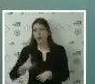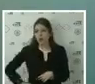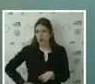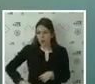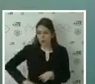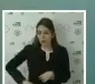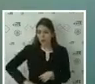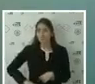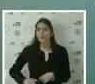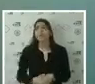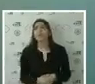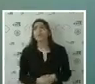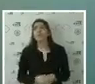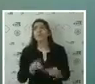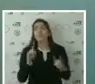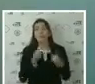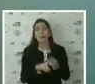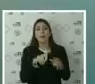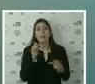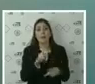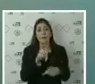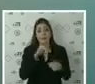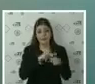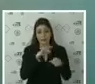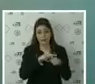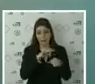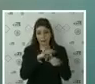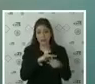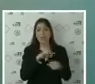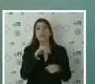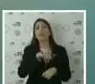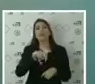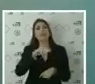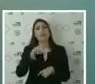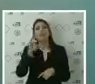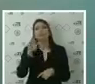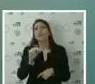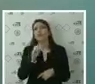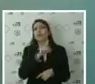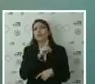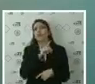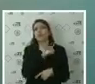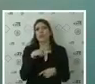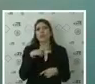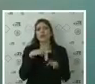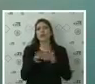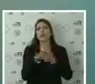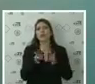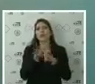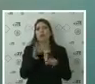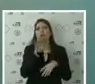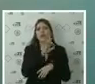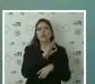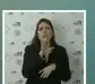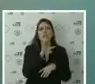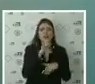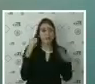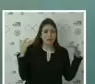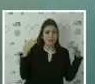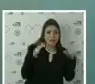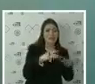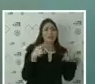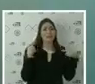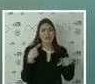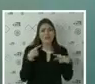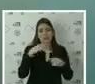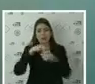a democracia, creo que igual sería importante pues asegurar que el voto no sea un riesgo para la población, pues evitar aglomeraciones, lugares cerrados, sin